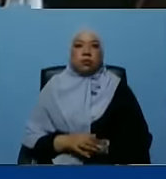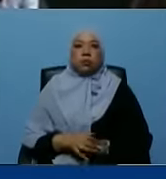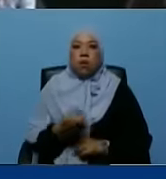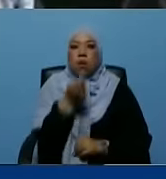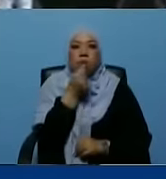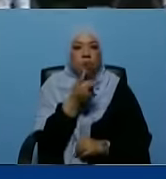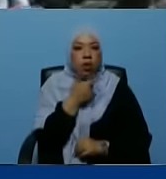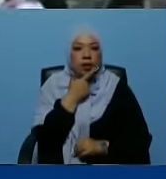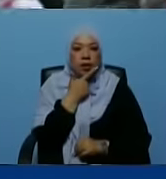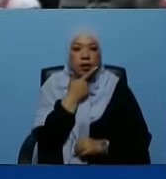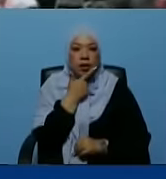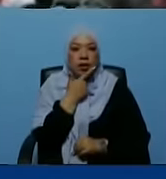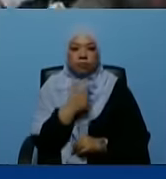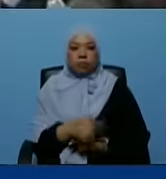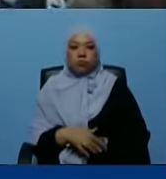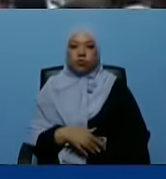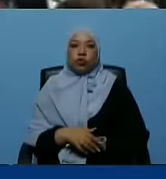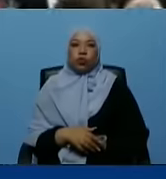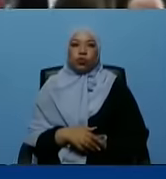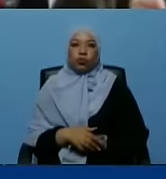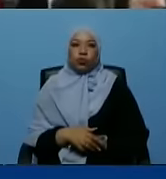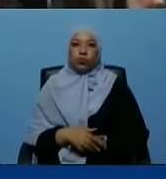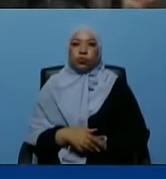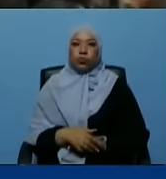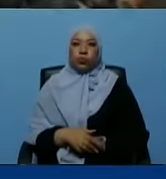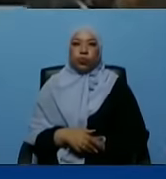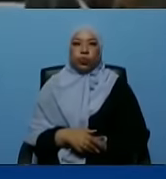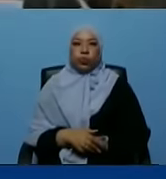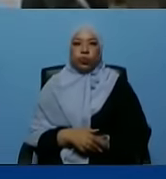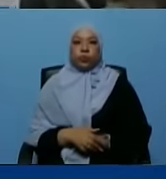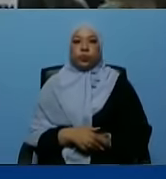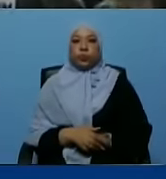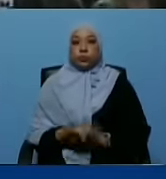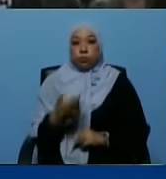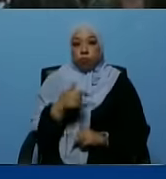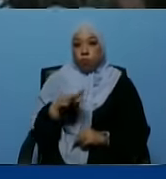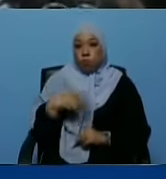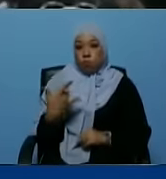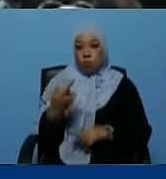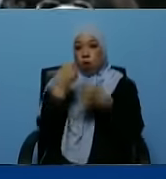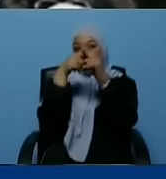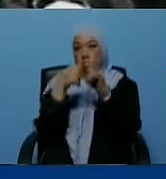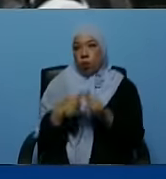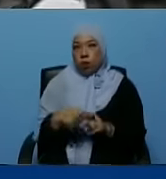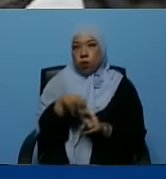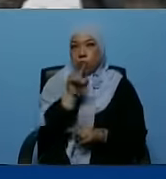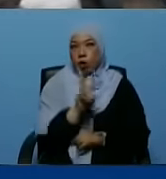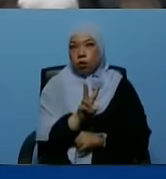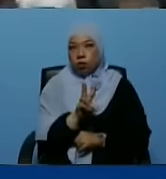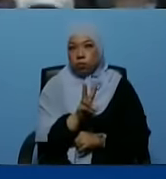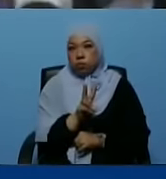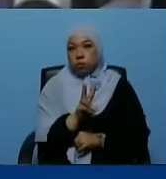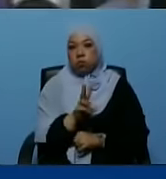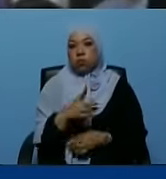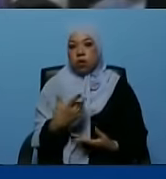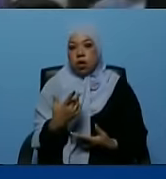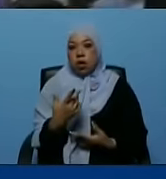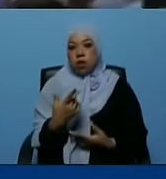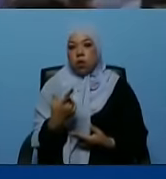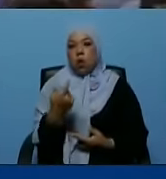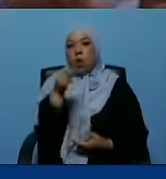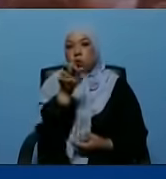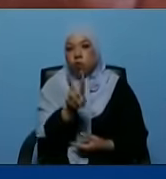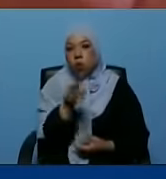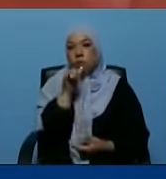hermosa. Yo puedo darles un dato de economía. Les voy a dar dos daticos. Dos